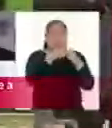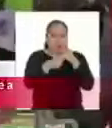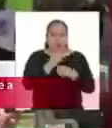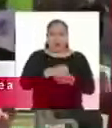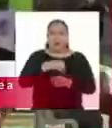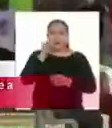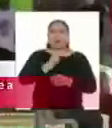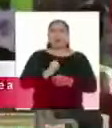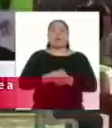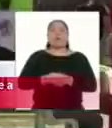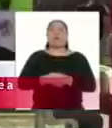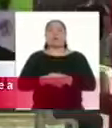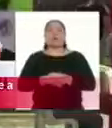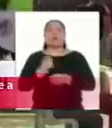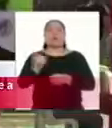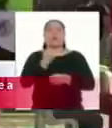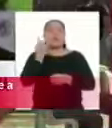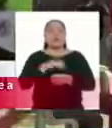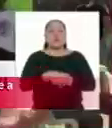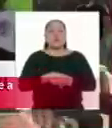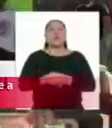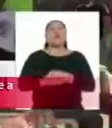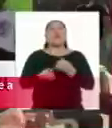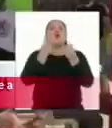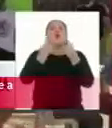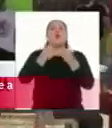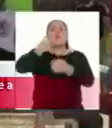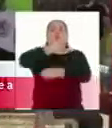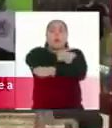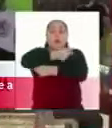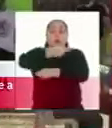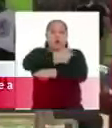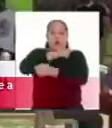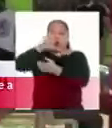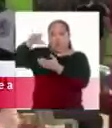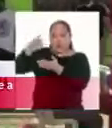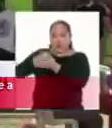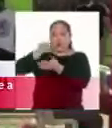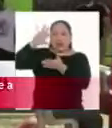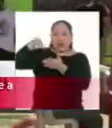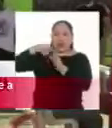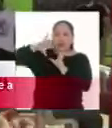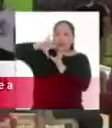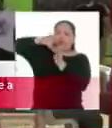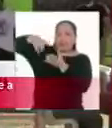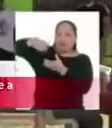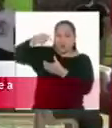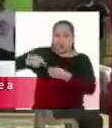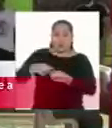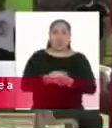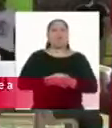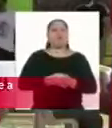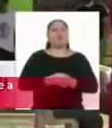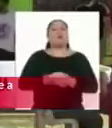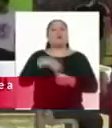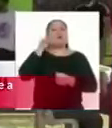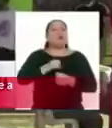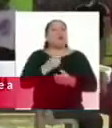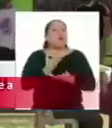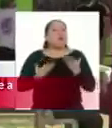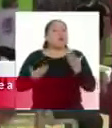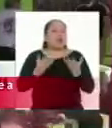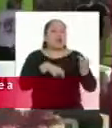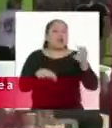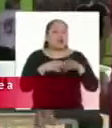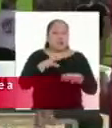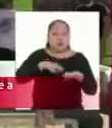Anomalías son simplemente producto de la disponibilidad de vacunas que tenemos a nivel mundial. Lo que se hace